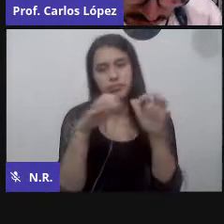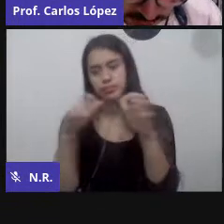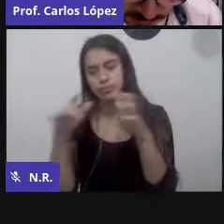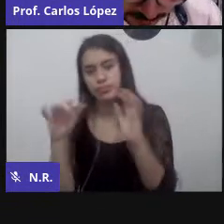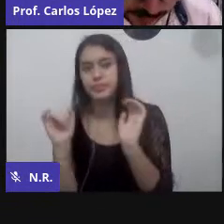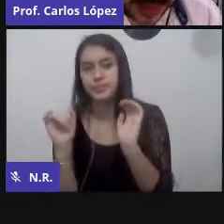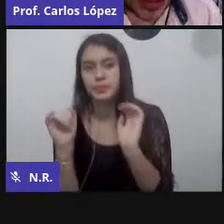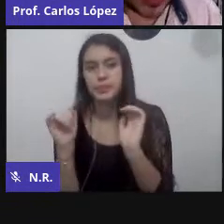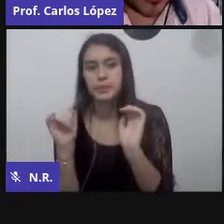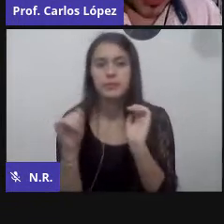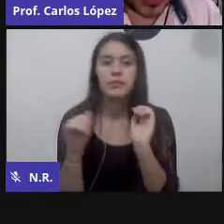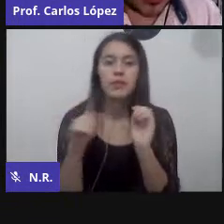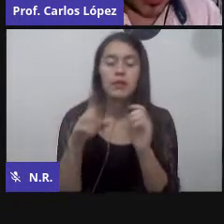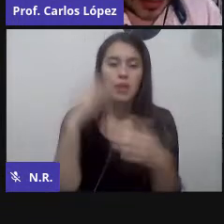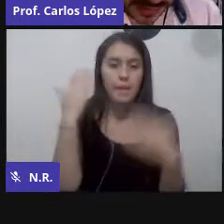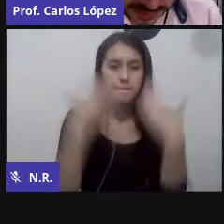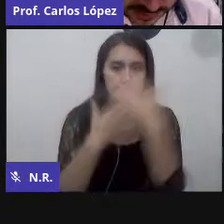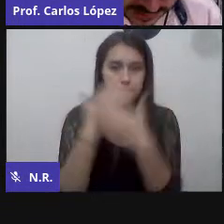Entonces,